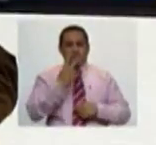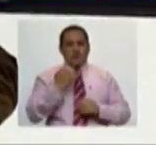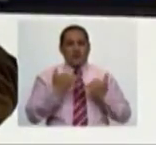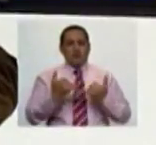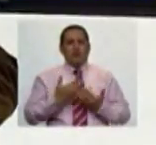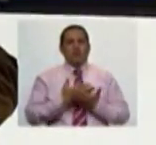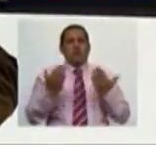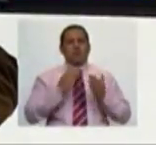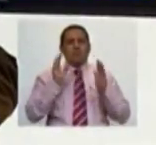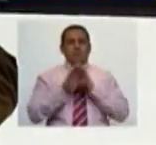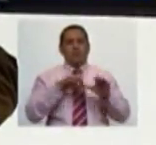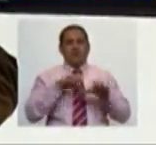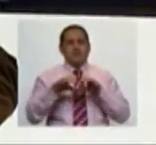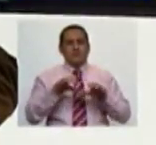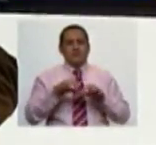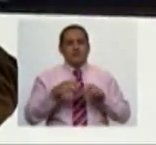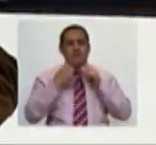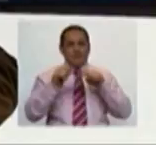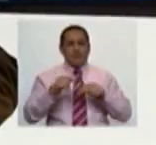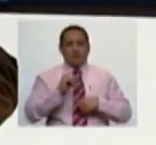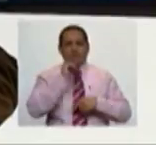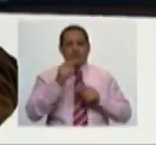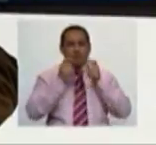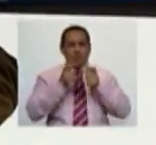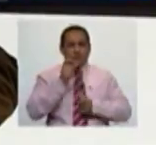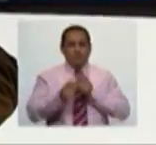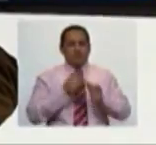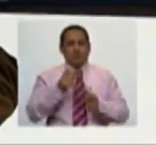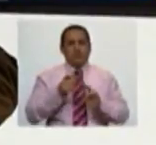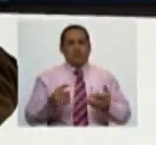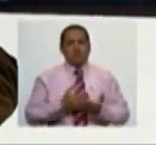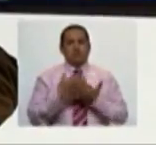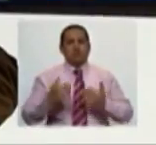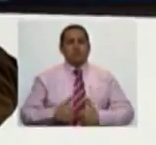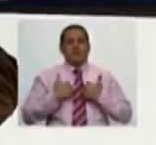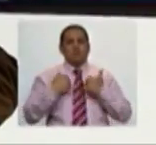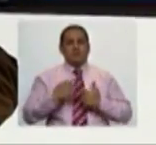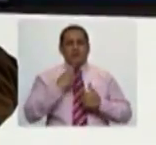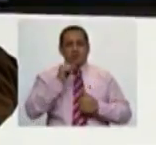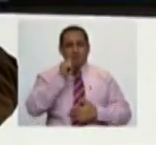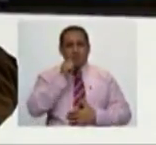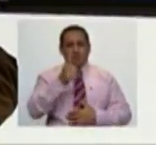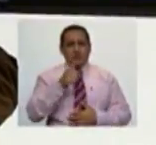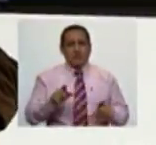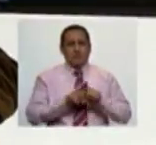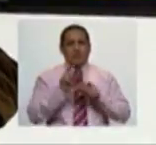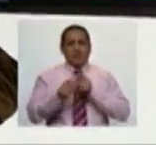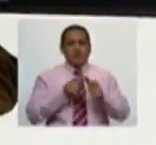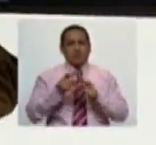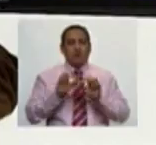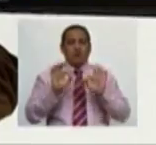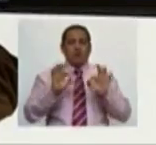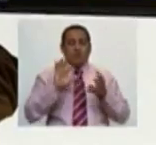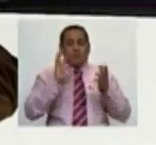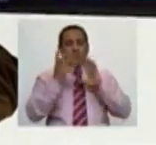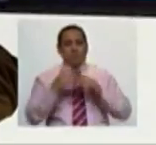que ver justamente con cuál es el impacto de la inseguridad ciudadana en nuestra vida cotidiana, ¿no? La gente o